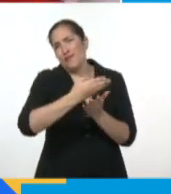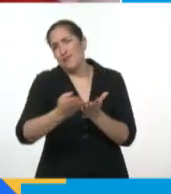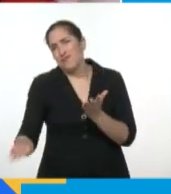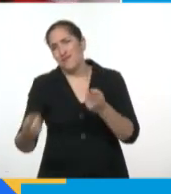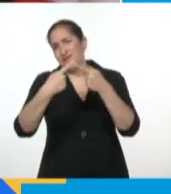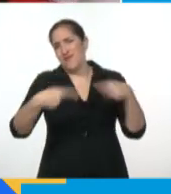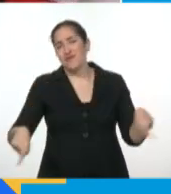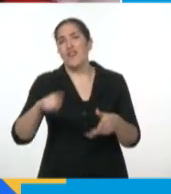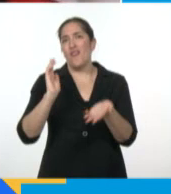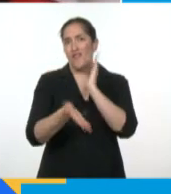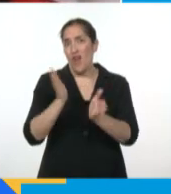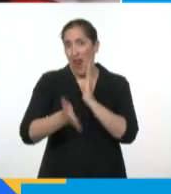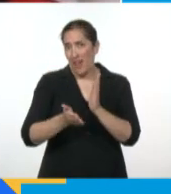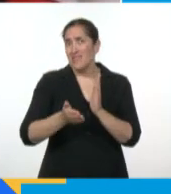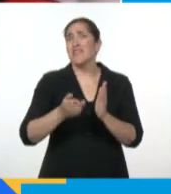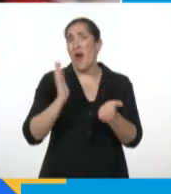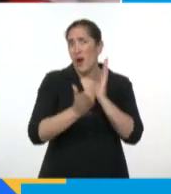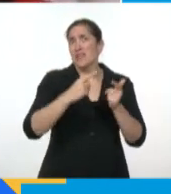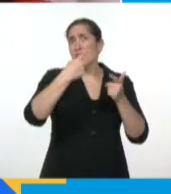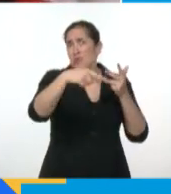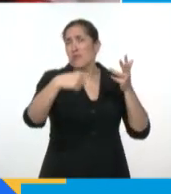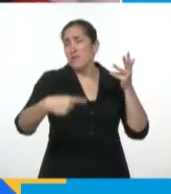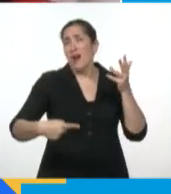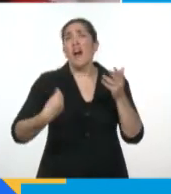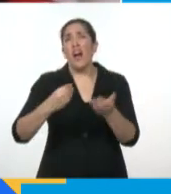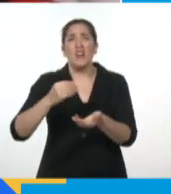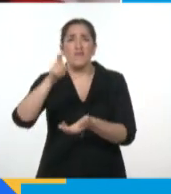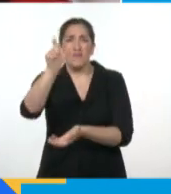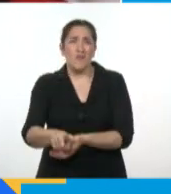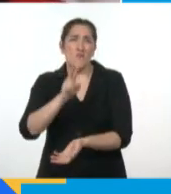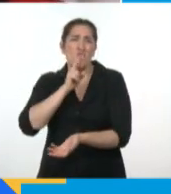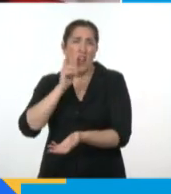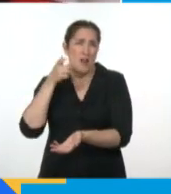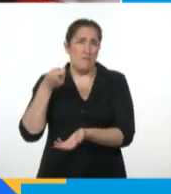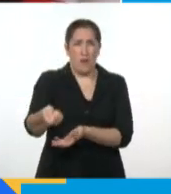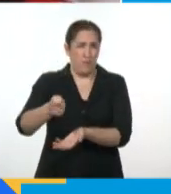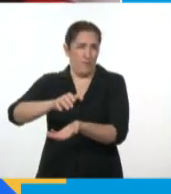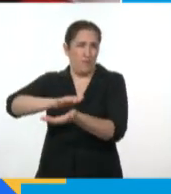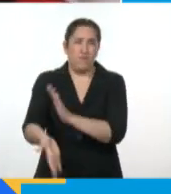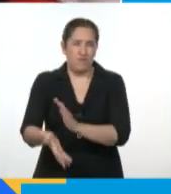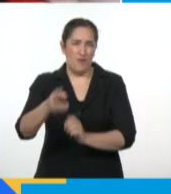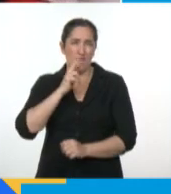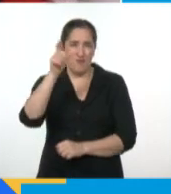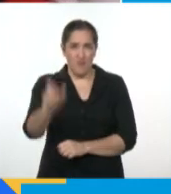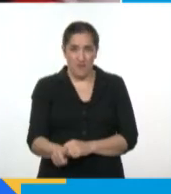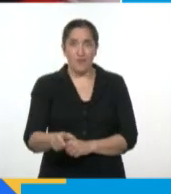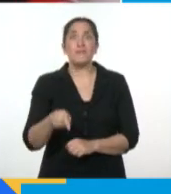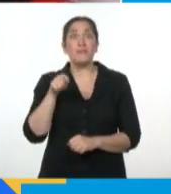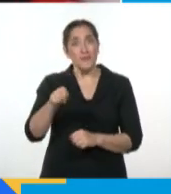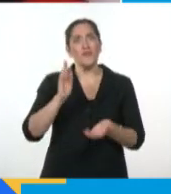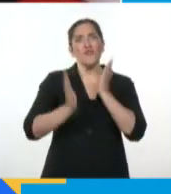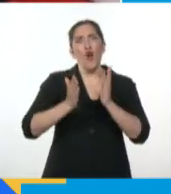hasta la brutalidad del exterminio físico. En suma, la